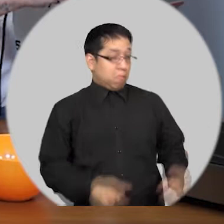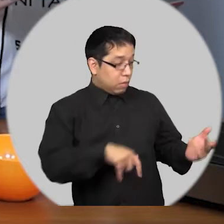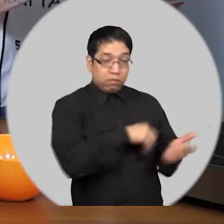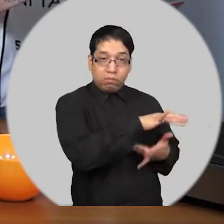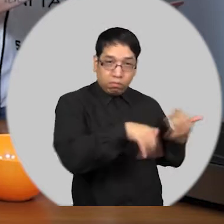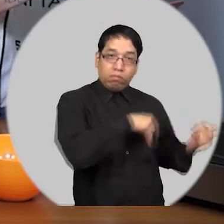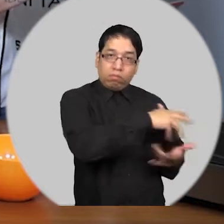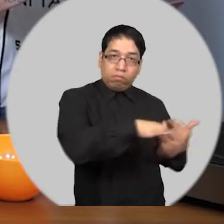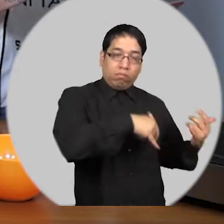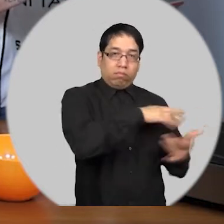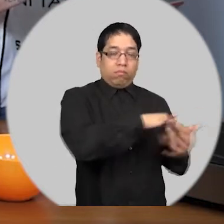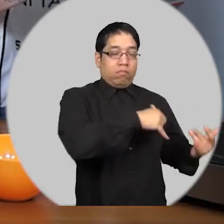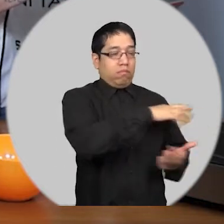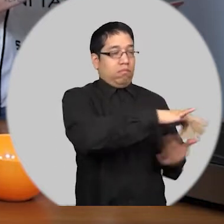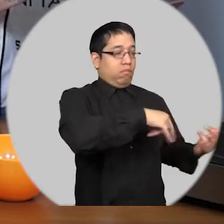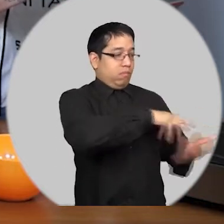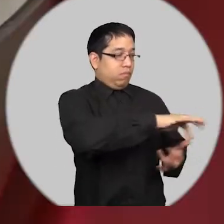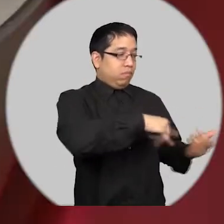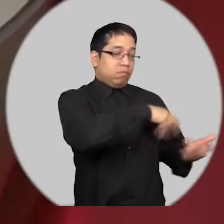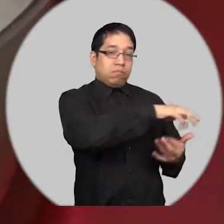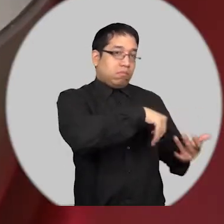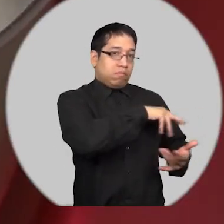Cuando vamos integrando,